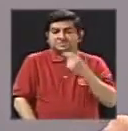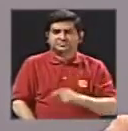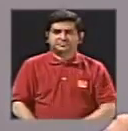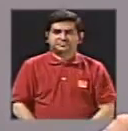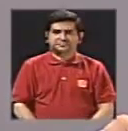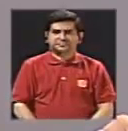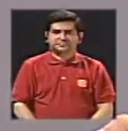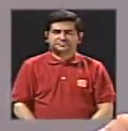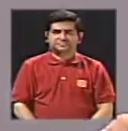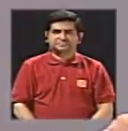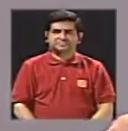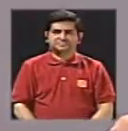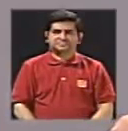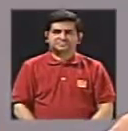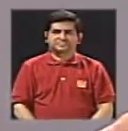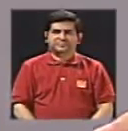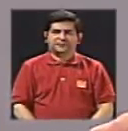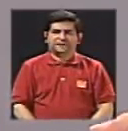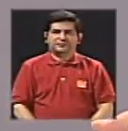es